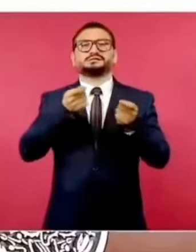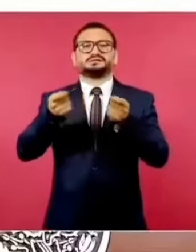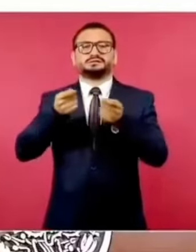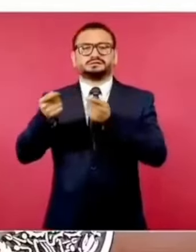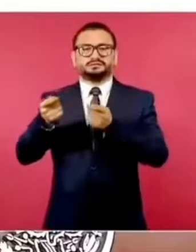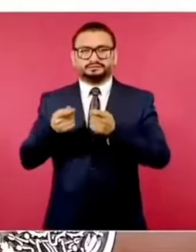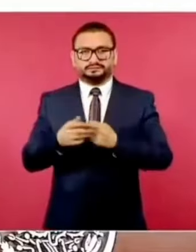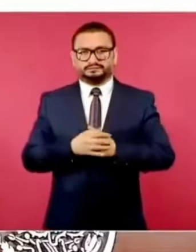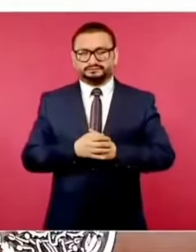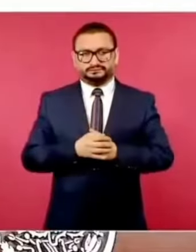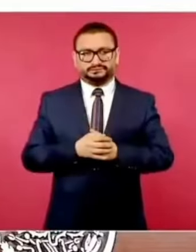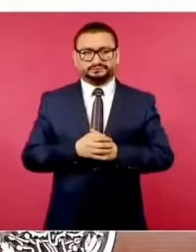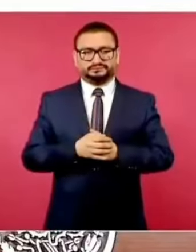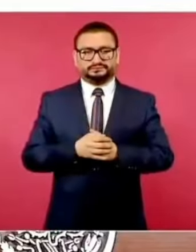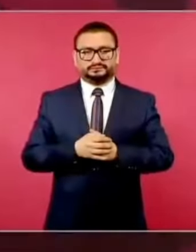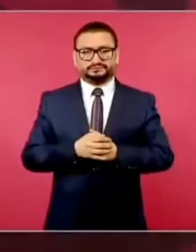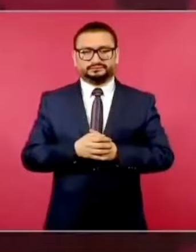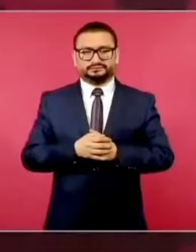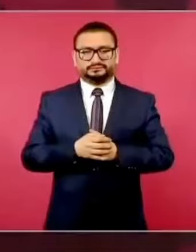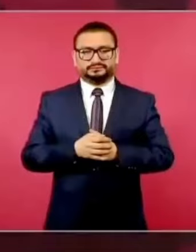el PREP.